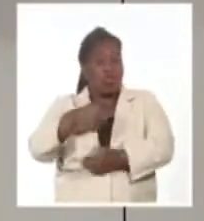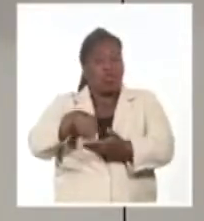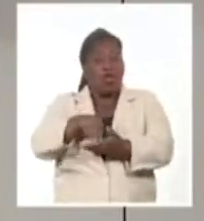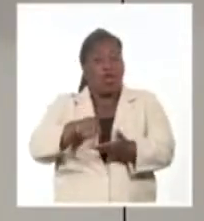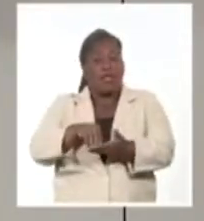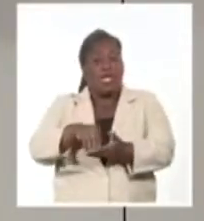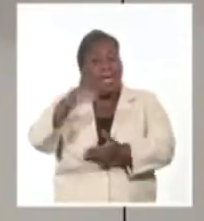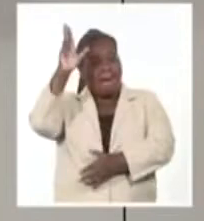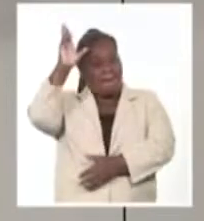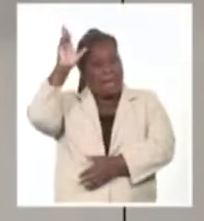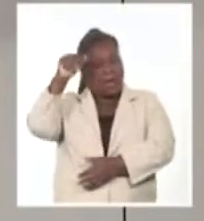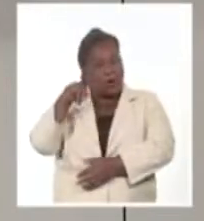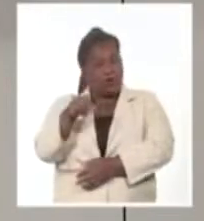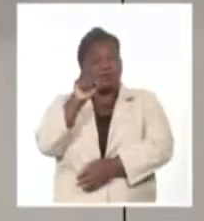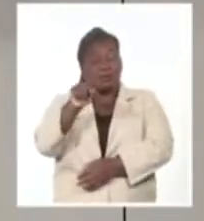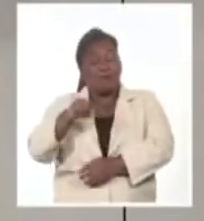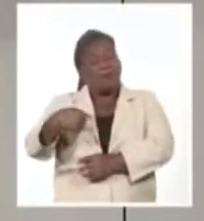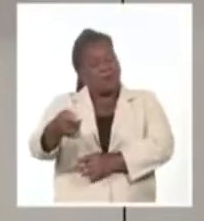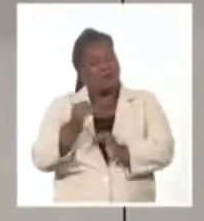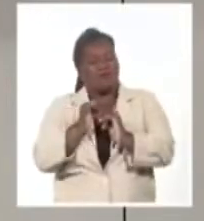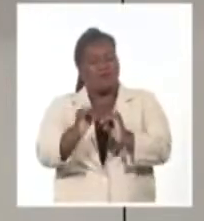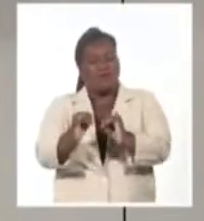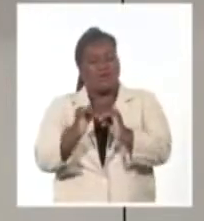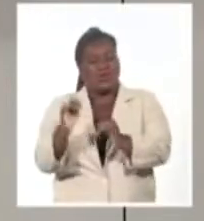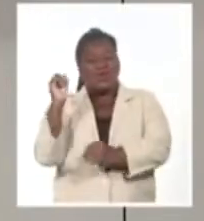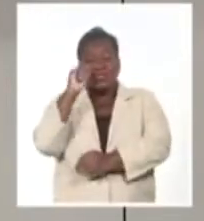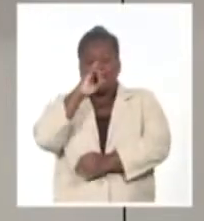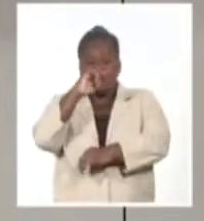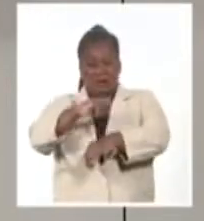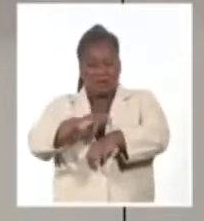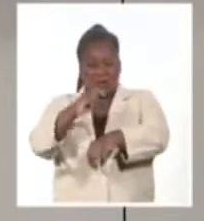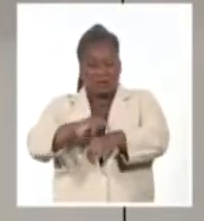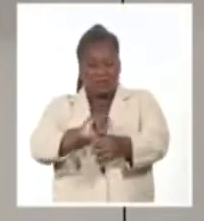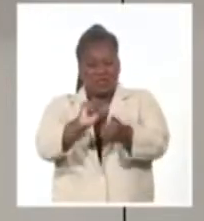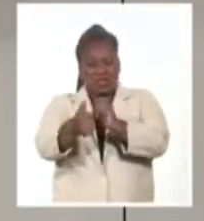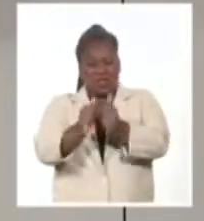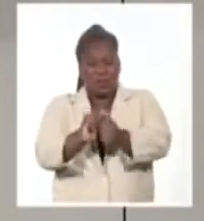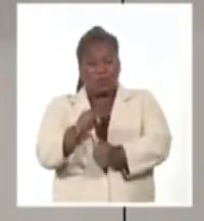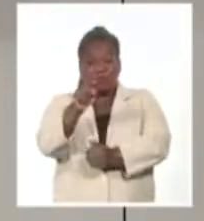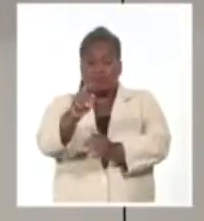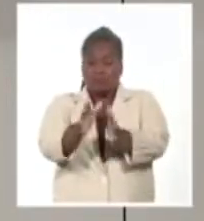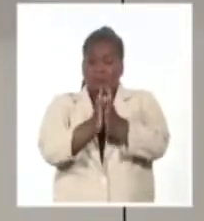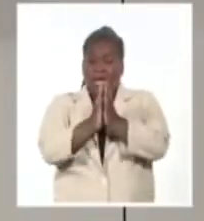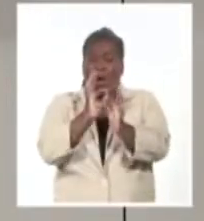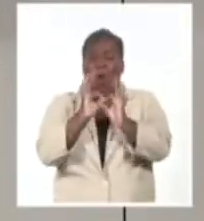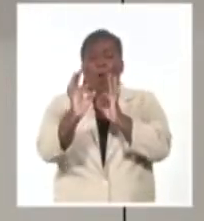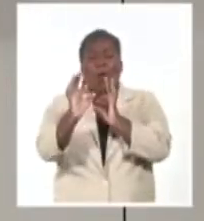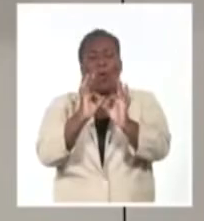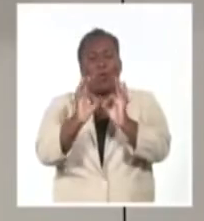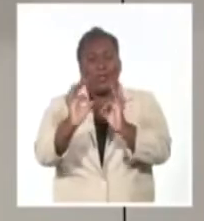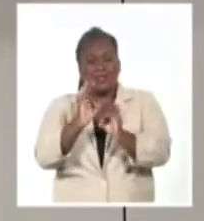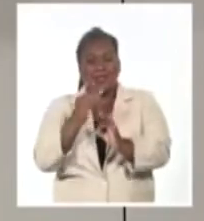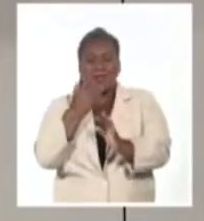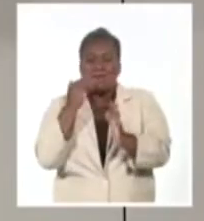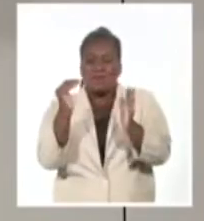del resultado en próximas emisiones. Finaliza así este tiempo con los deportes. Usted, por favor, cuídese mucho y tenga muy buenas tardes.